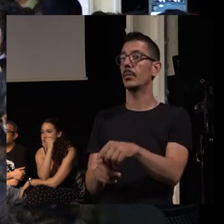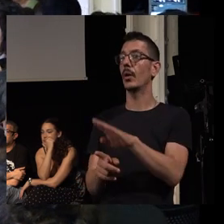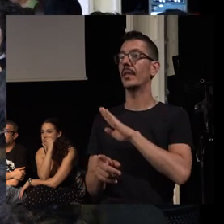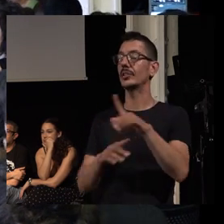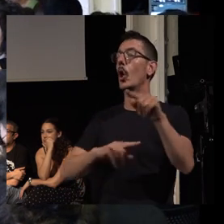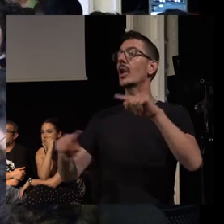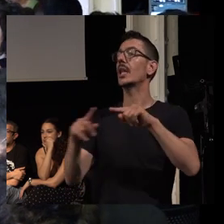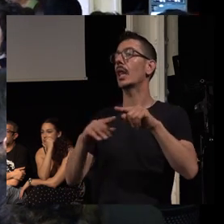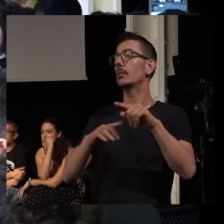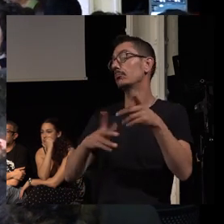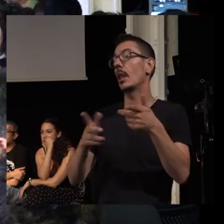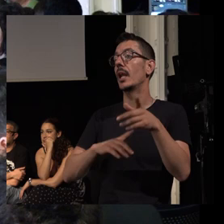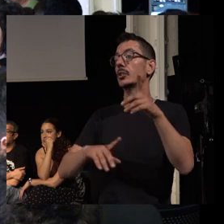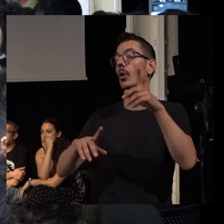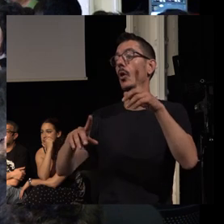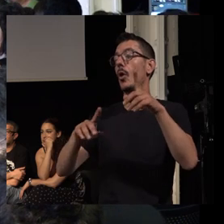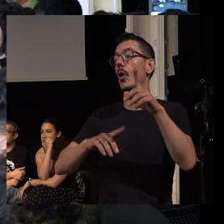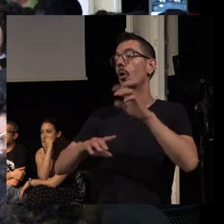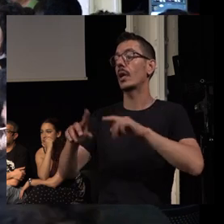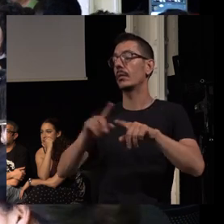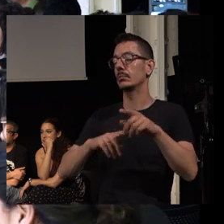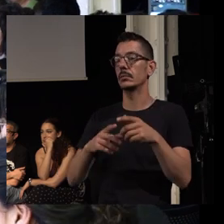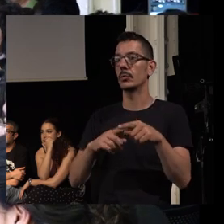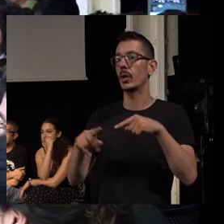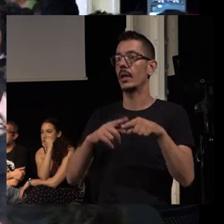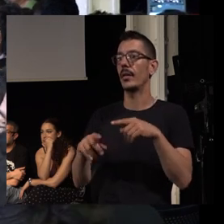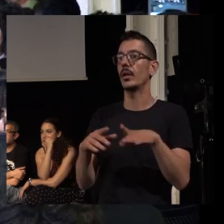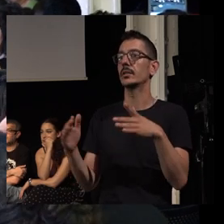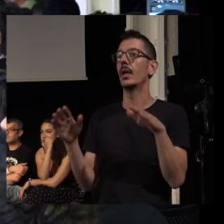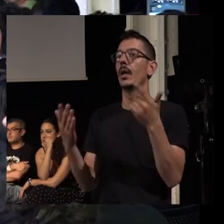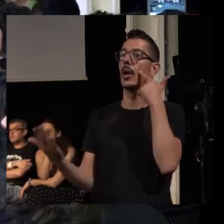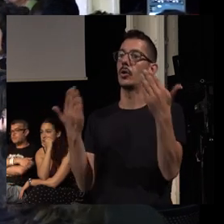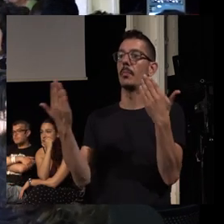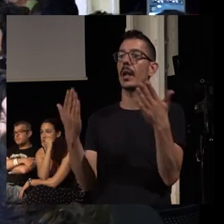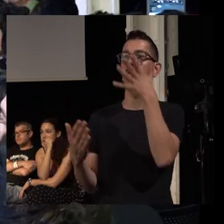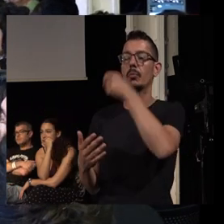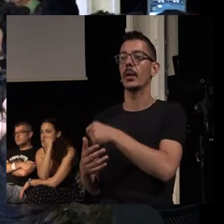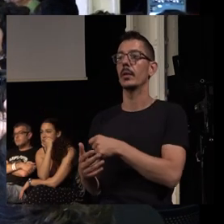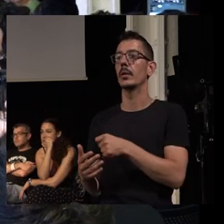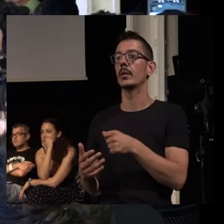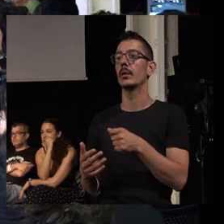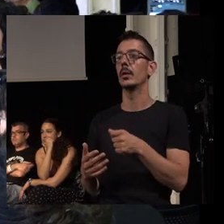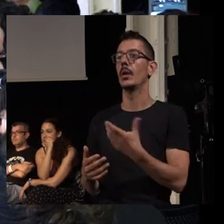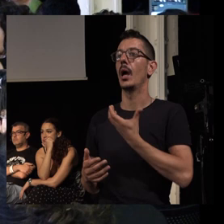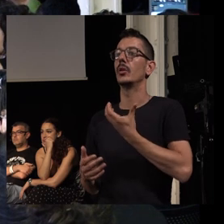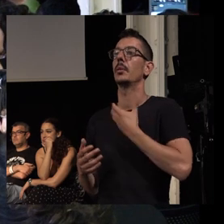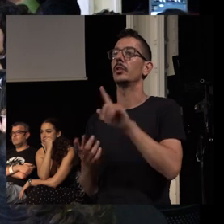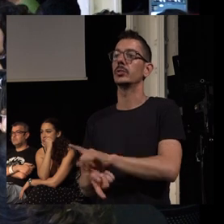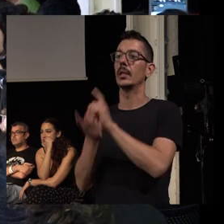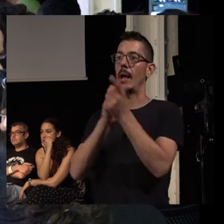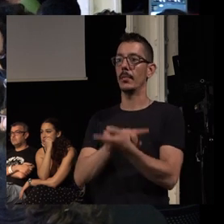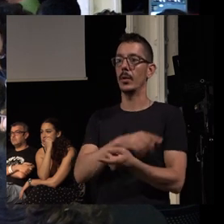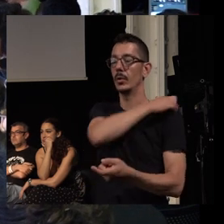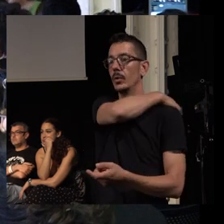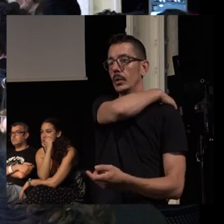de las organizaciones que no se pueden tampoco equiparar, ¿no? O sea, una cosa es, decimos, los ayuntamientos del cambio. Bueno, a ver, un